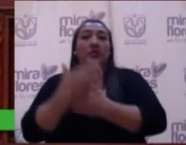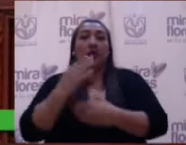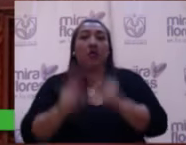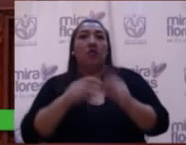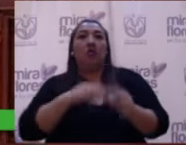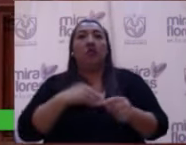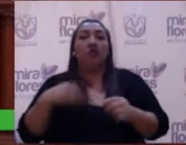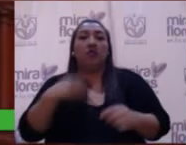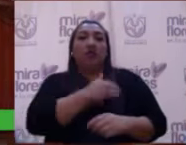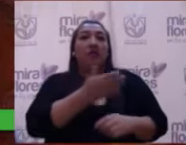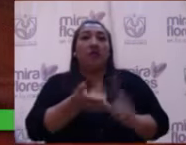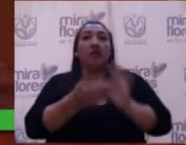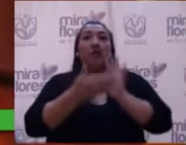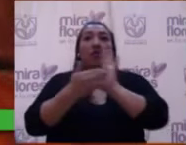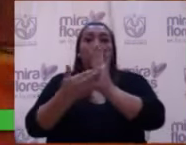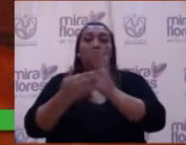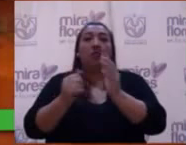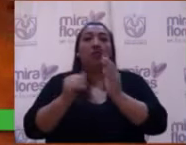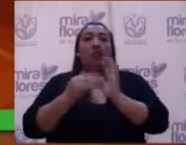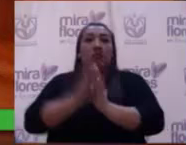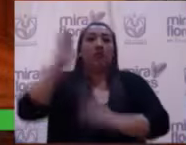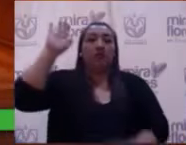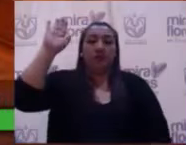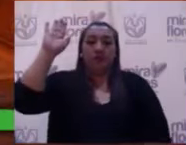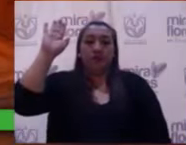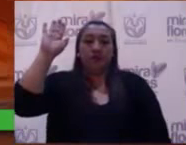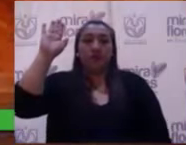Aquellos miembros que estén a favor, si no se expresan la señal de conformidad,